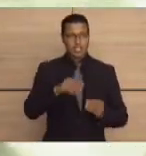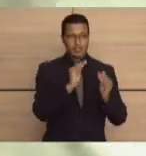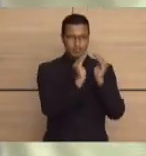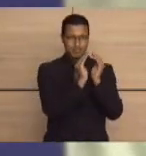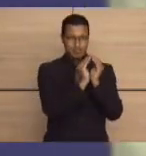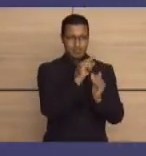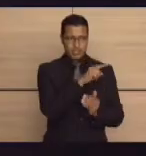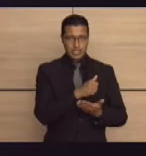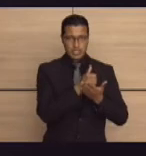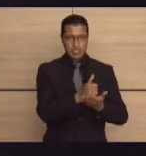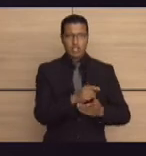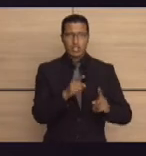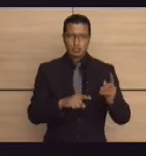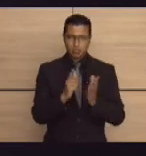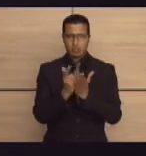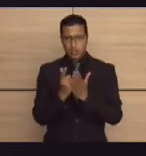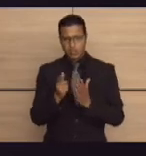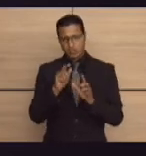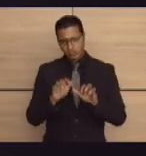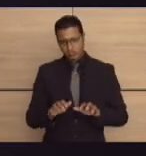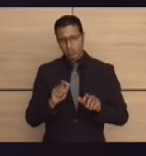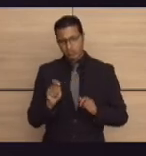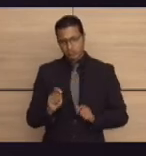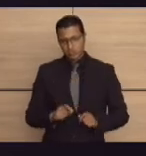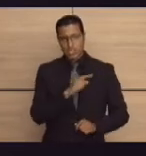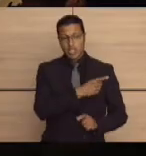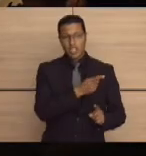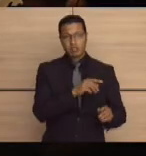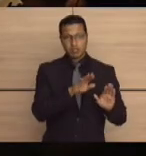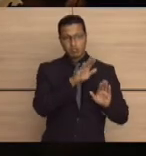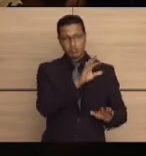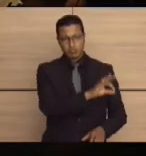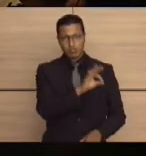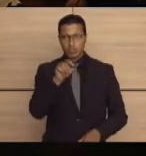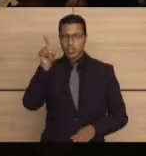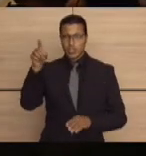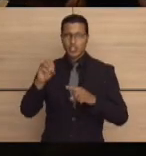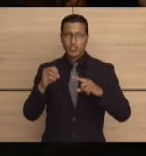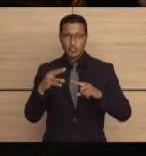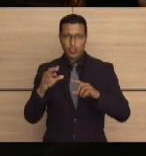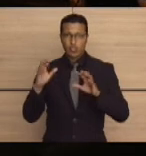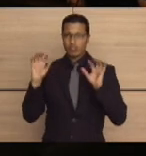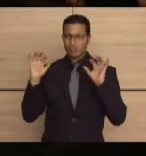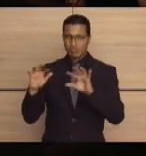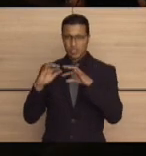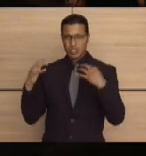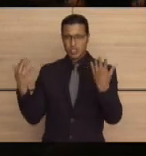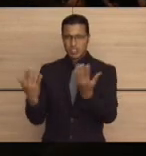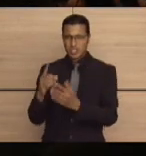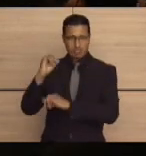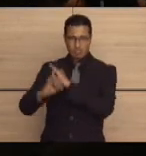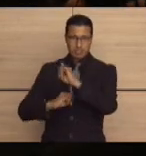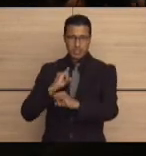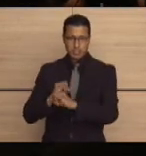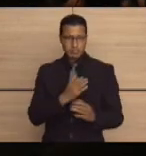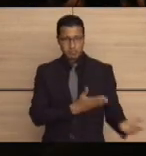Familiar. Ha escrito algunos libros y ha representado al país en distintos foros y congresos a nivel nacional e internacional. Bienvenido,